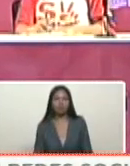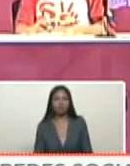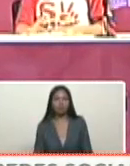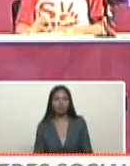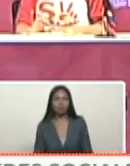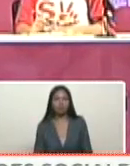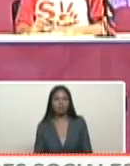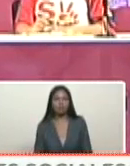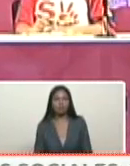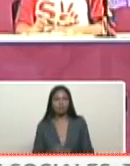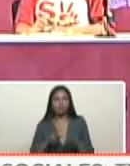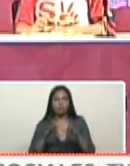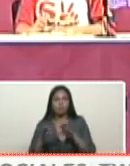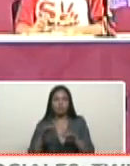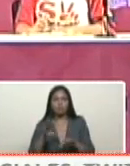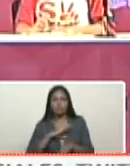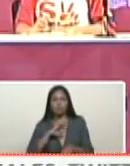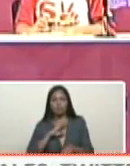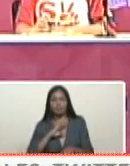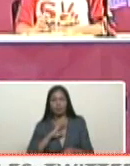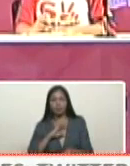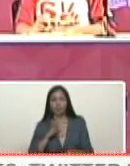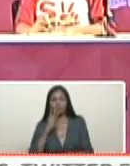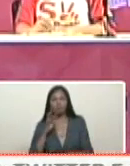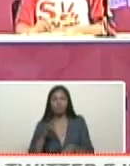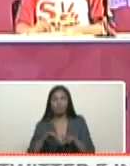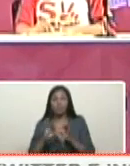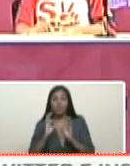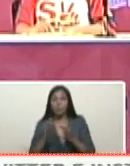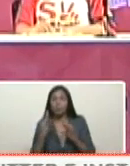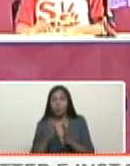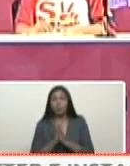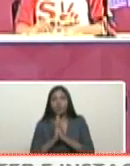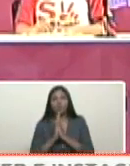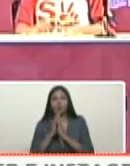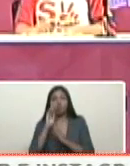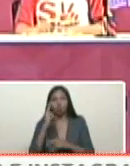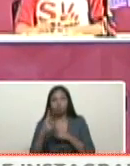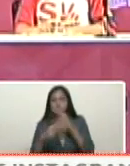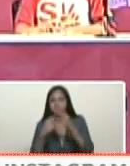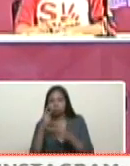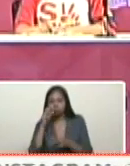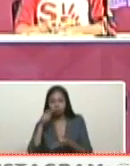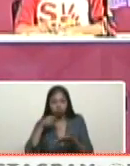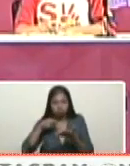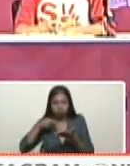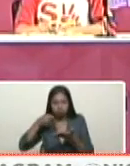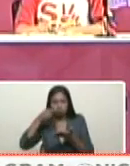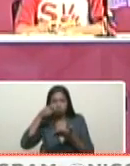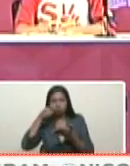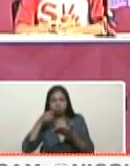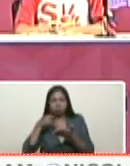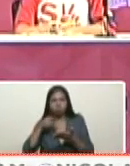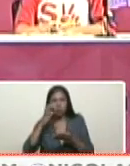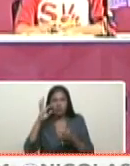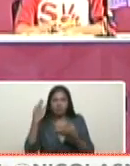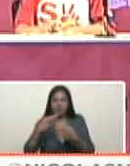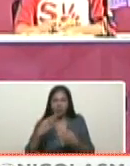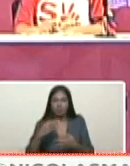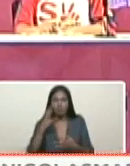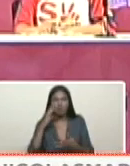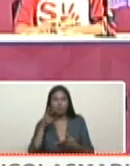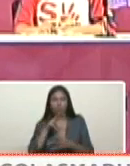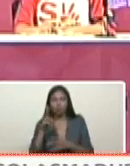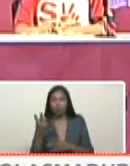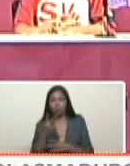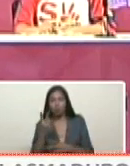Señora Secretaria General, Secretariado, de verdad, verdadita, y usted lo supervisa con una lupa, Vicepresidenta Ejecutiva, una lupa, tú y